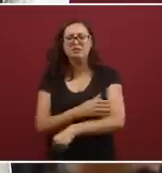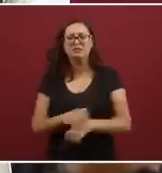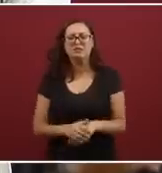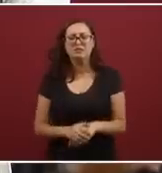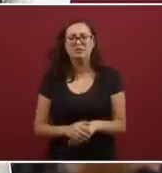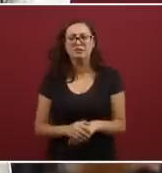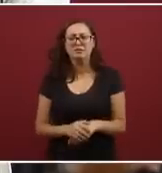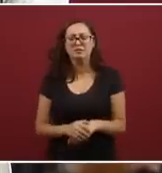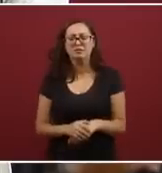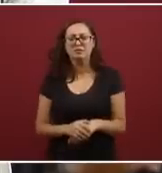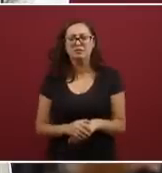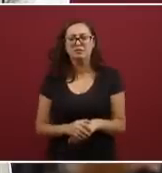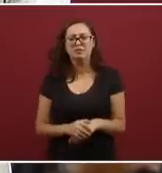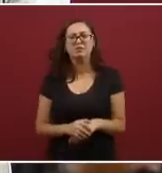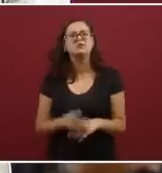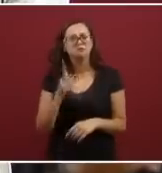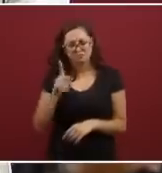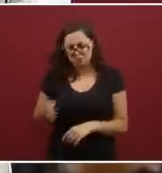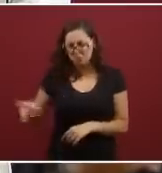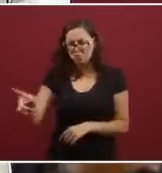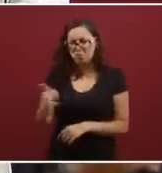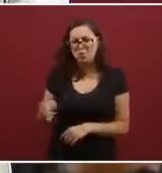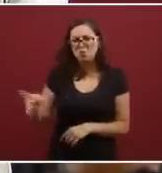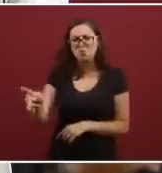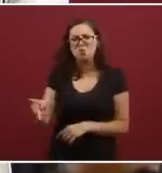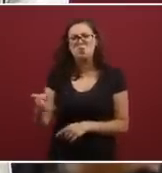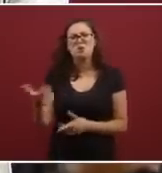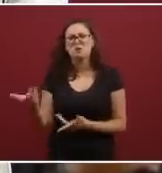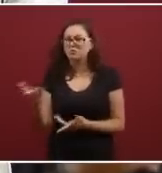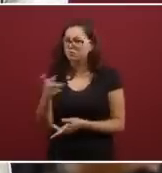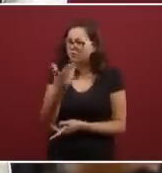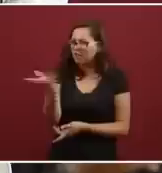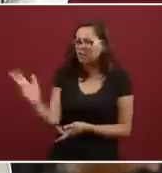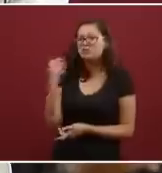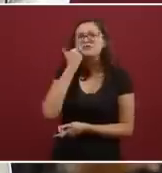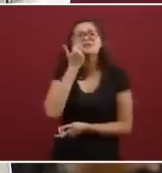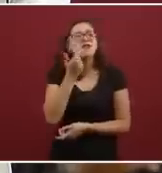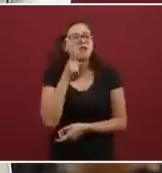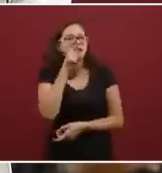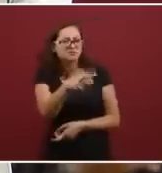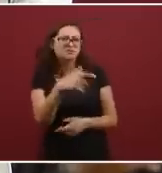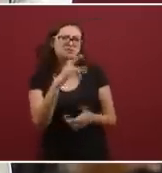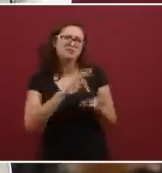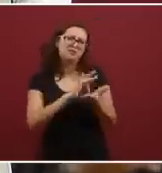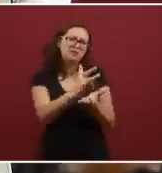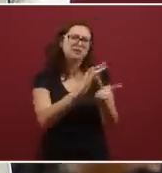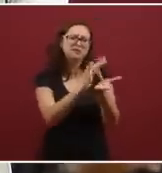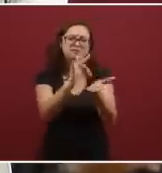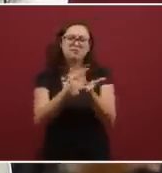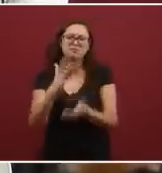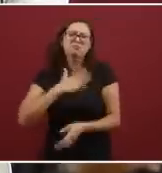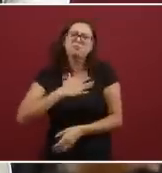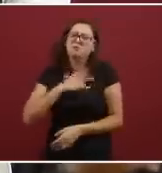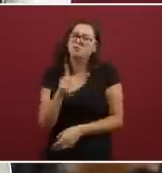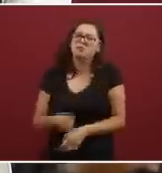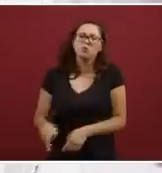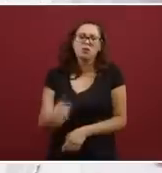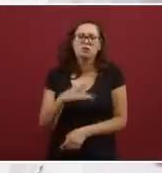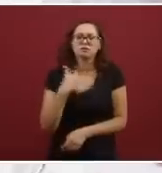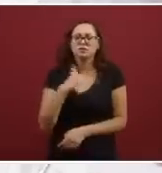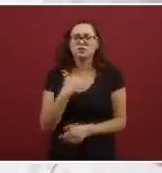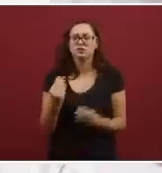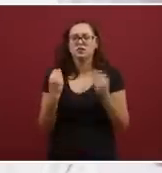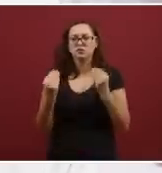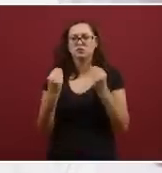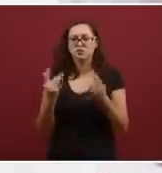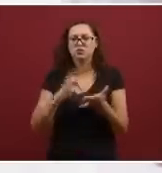obra para que mi pueblo de su propia voz le dé las gracias y que mi pueblo está muy agradecido con usted.